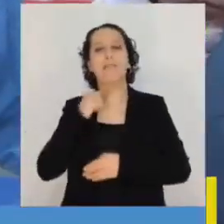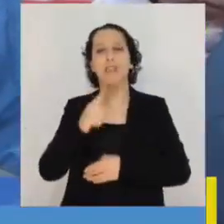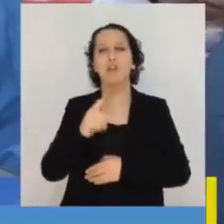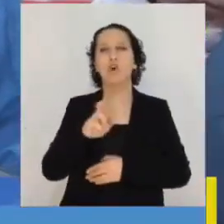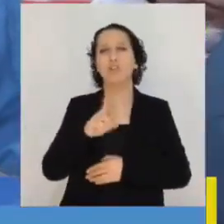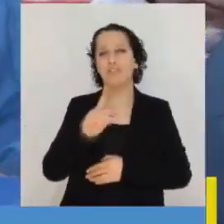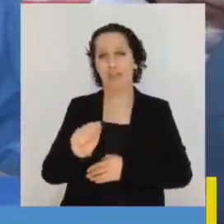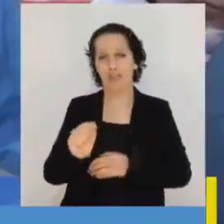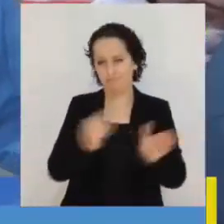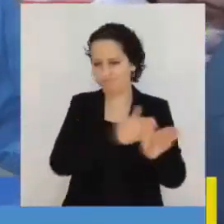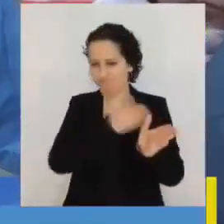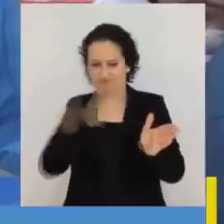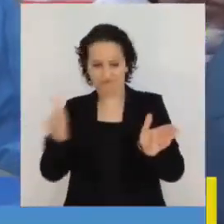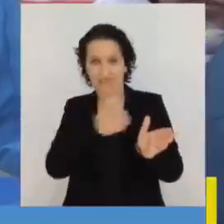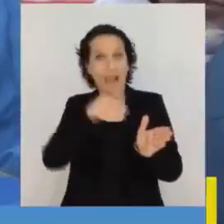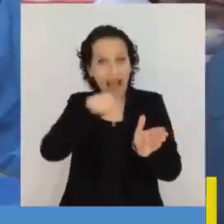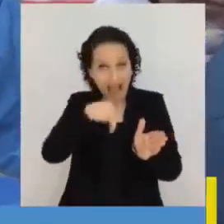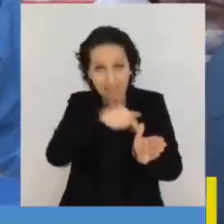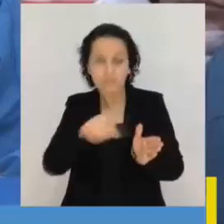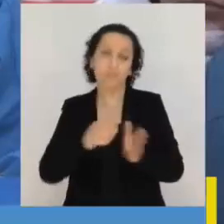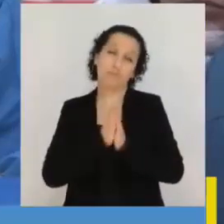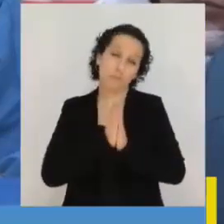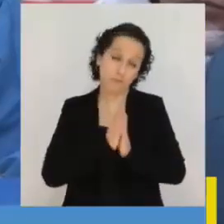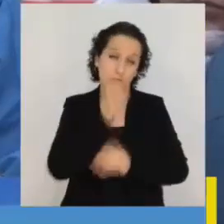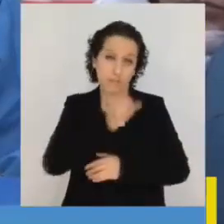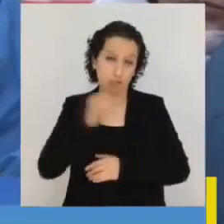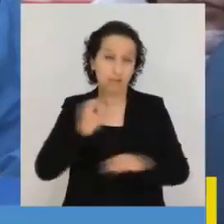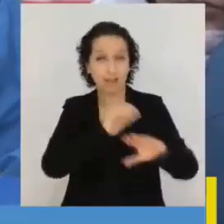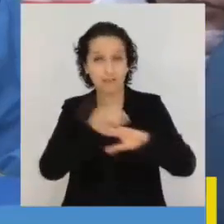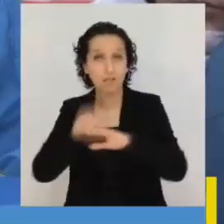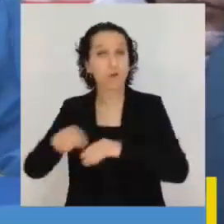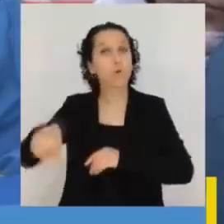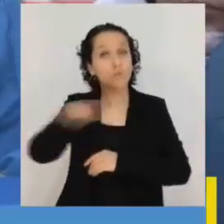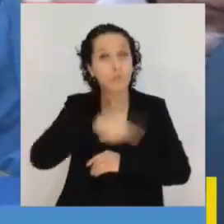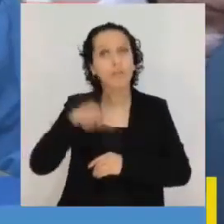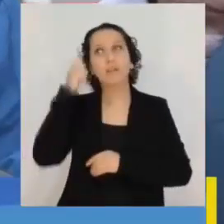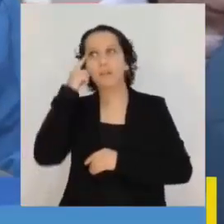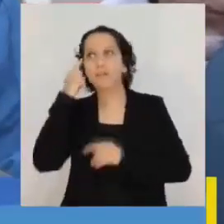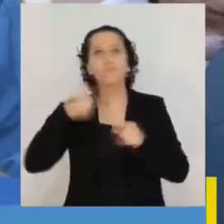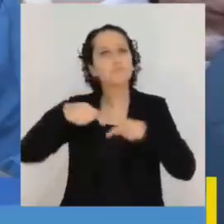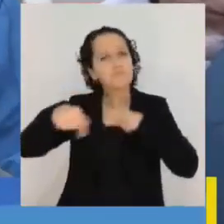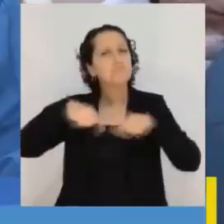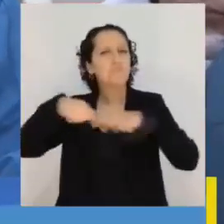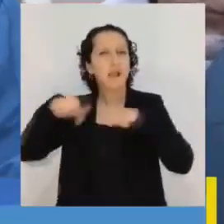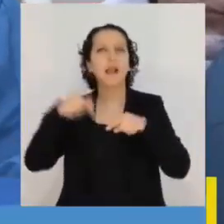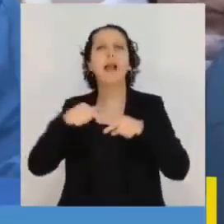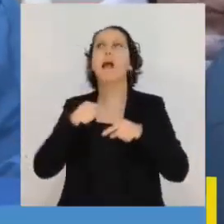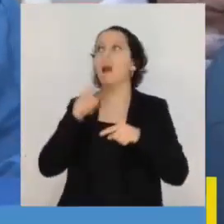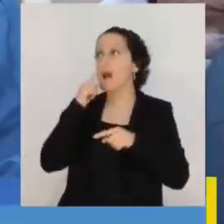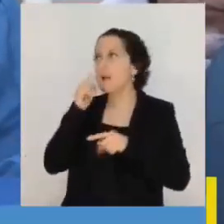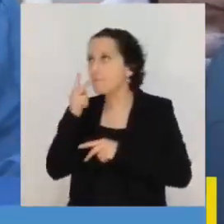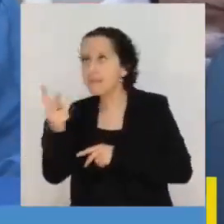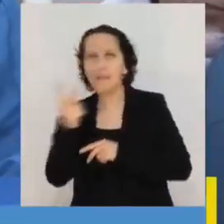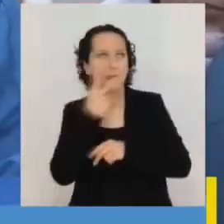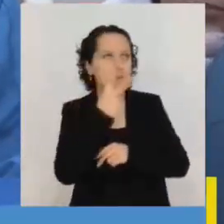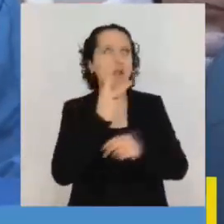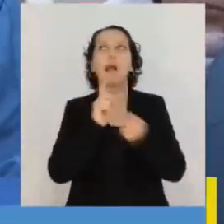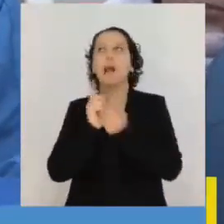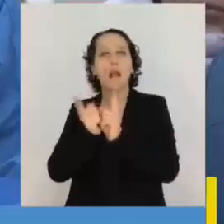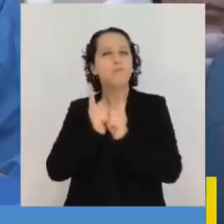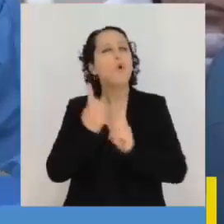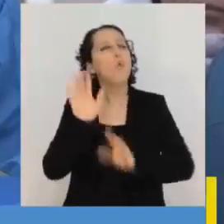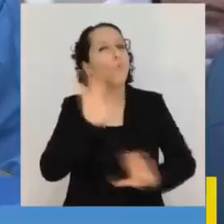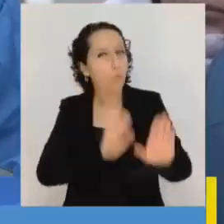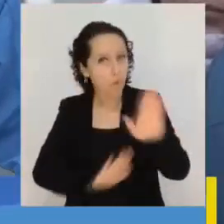en ese tramo. Por lo tanto, le pedimos a las personas que transitan por este sector que se atengan a la señalética y tengan mucha